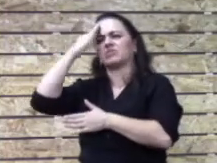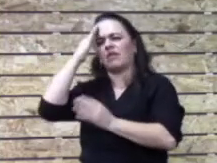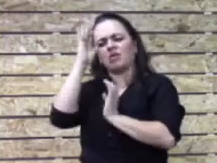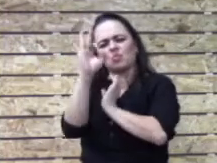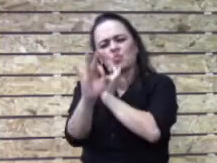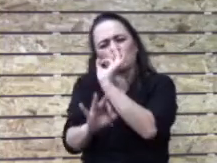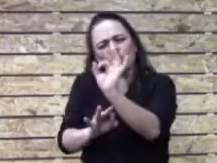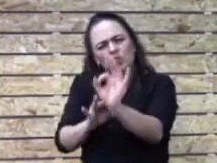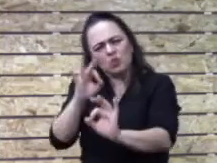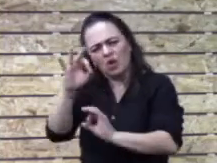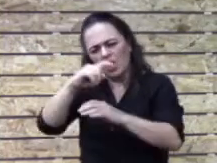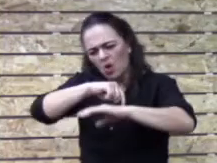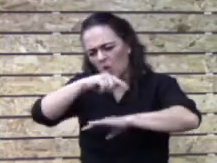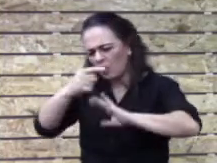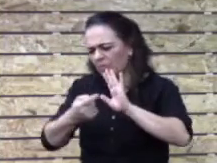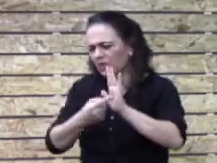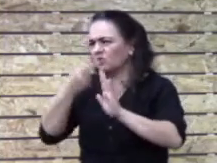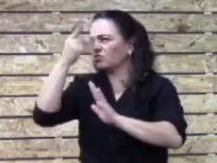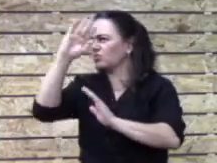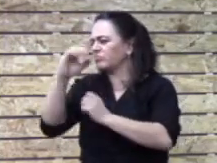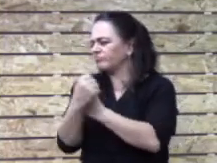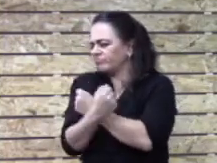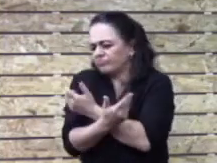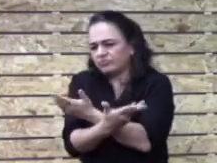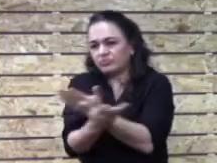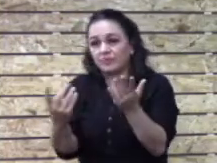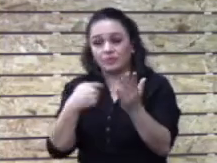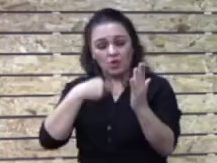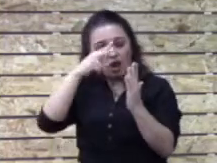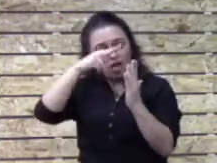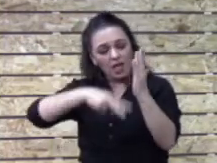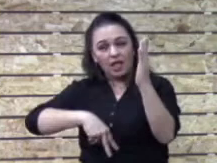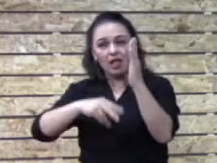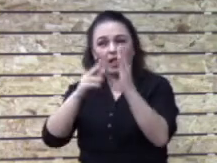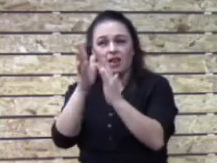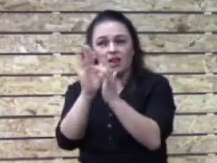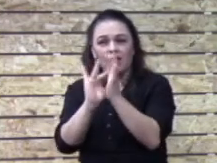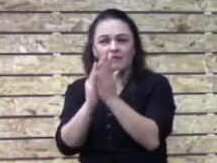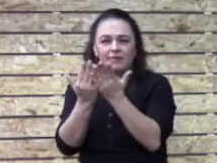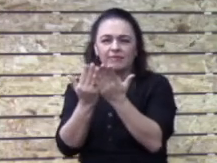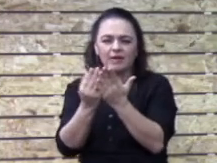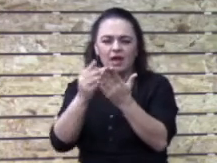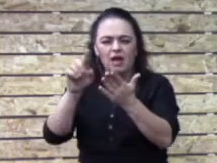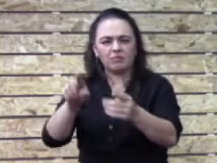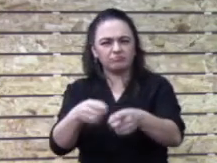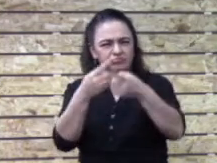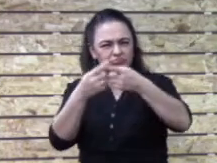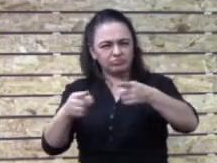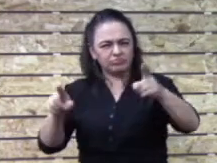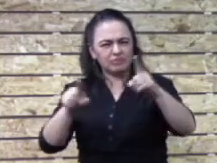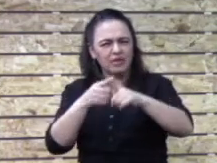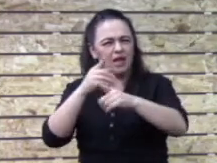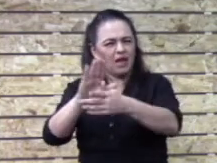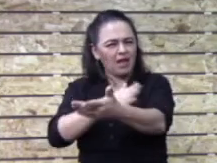amoroso de mi Señor. Quiero leerles rápidamente este precioso himno escrito en